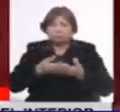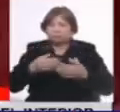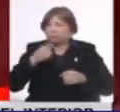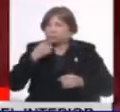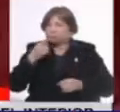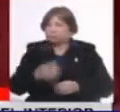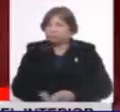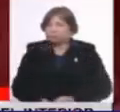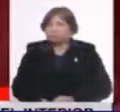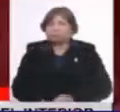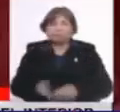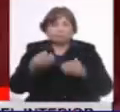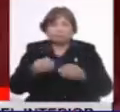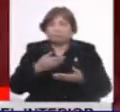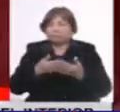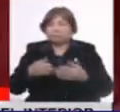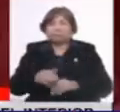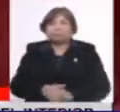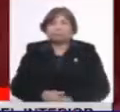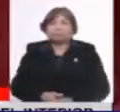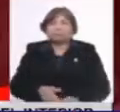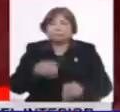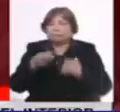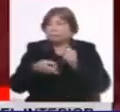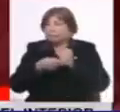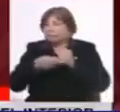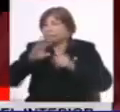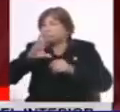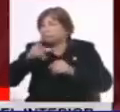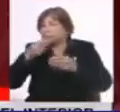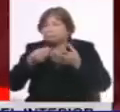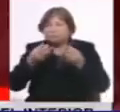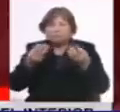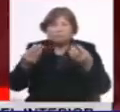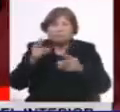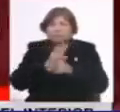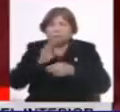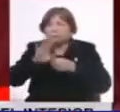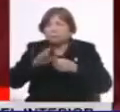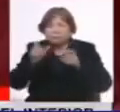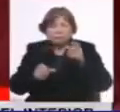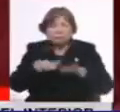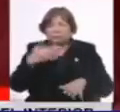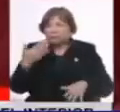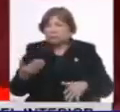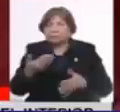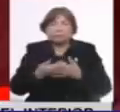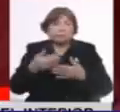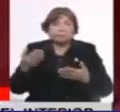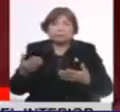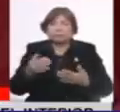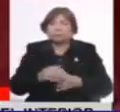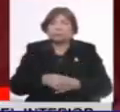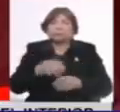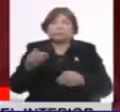eso. La inseguridad ciudadana, ¿no?, es la base para que haya toda la